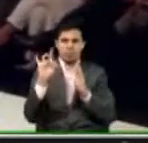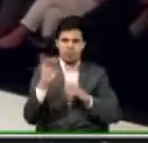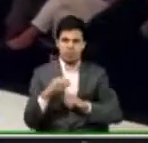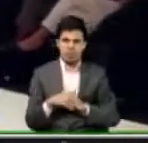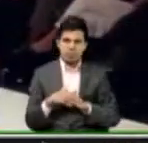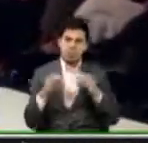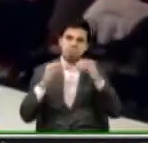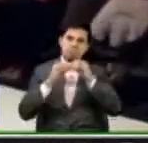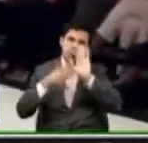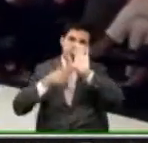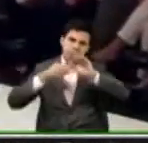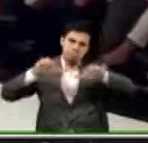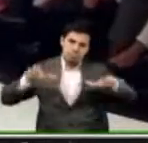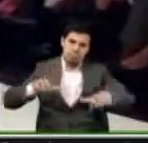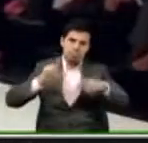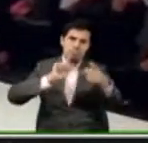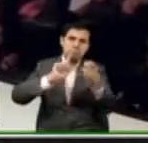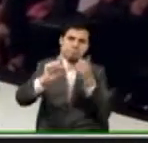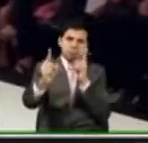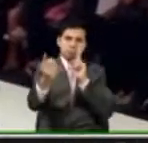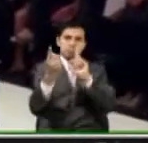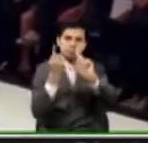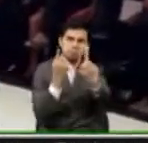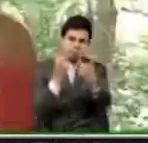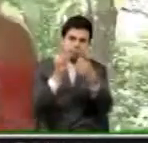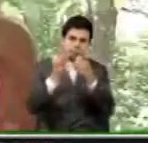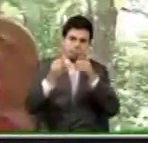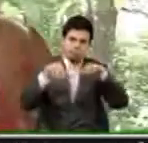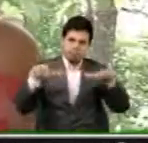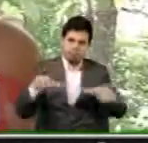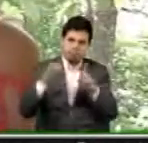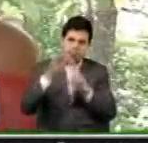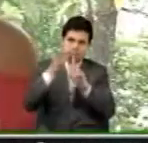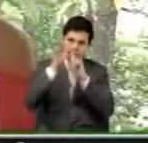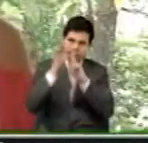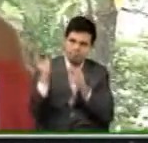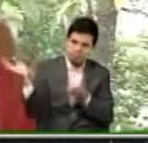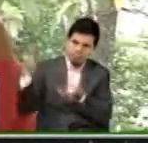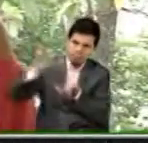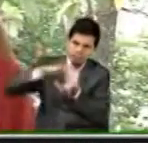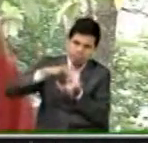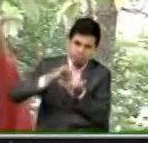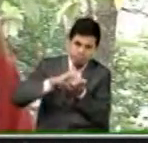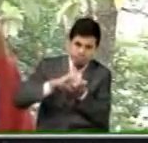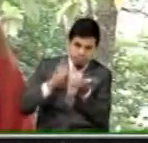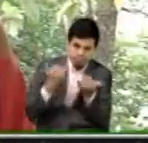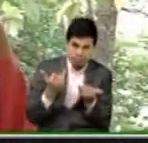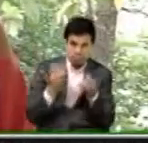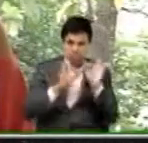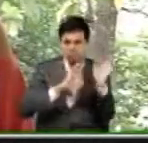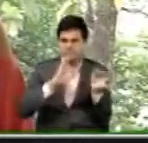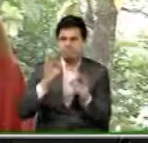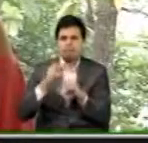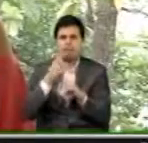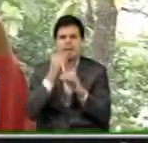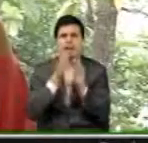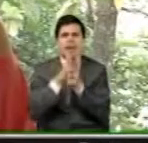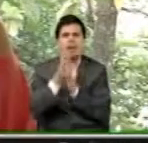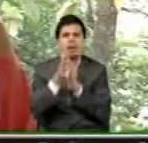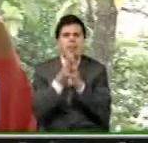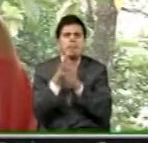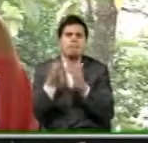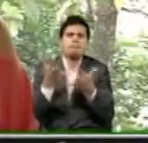realizarán presentaciones y desfiles durante la estadía del evento. A esta escala que le estamos manejando, donde estamos hablando más o menos